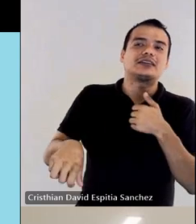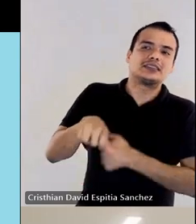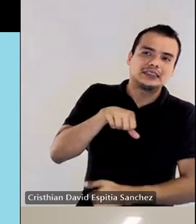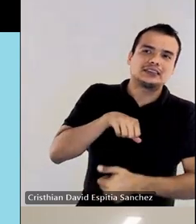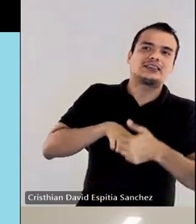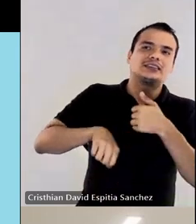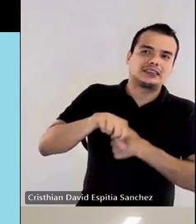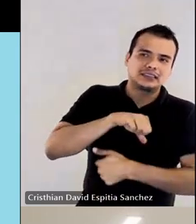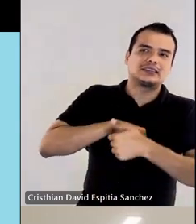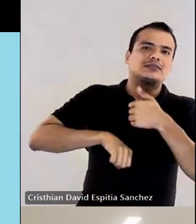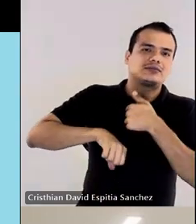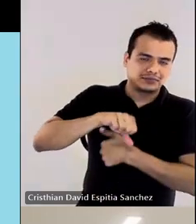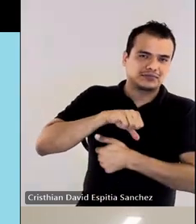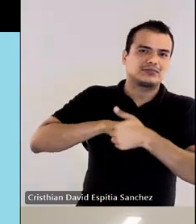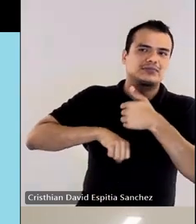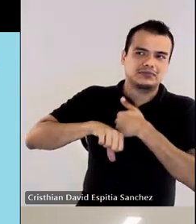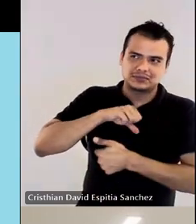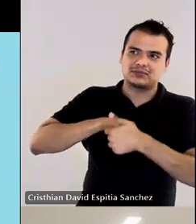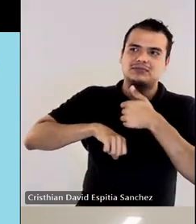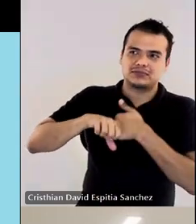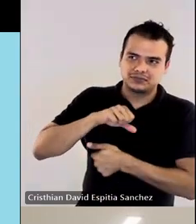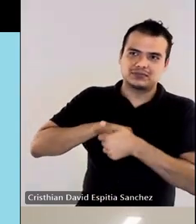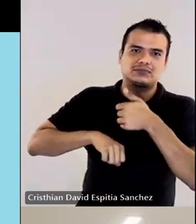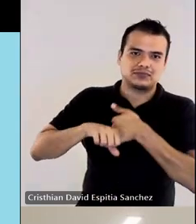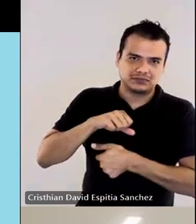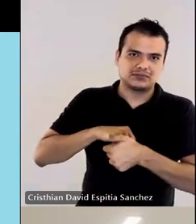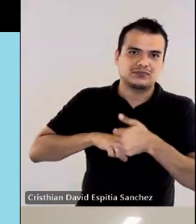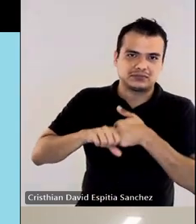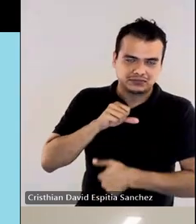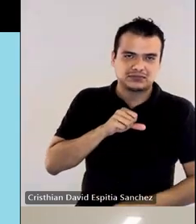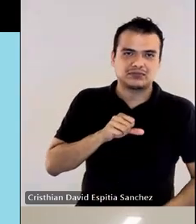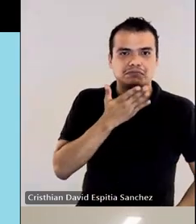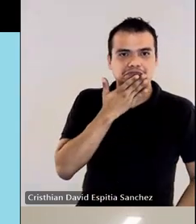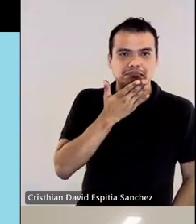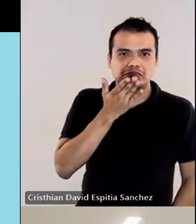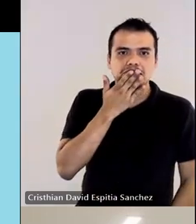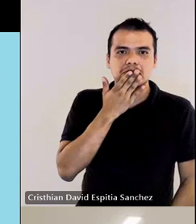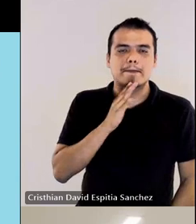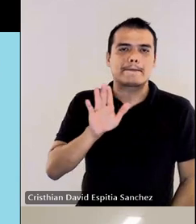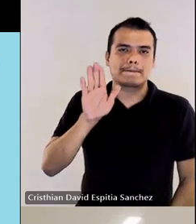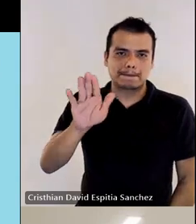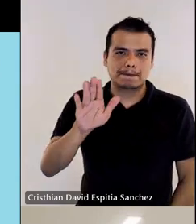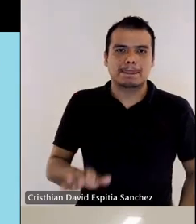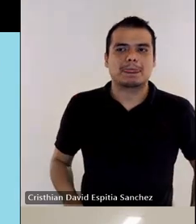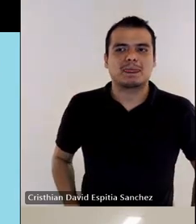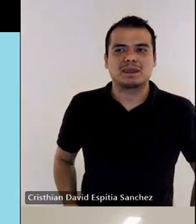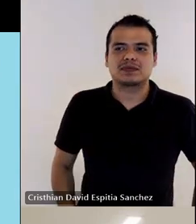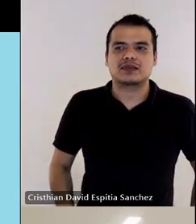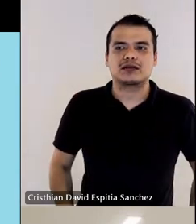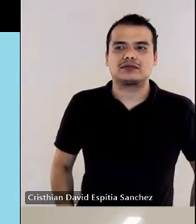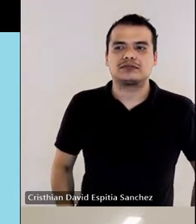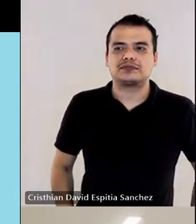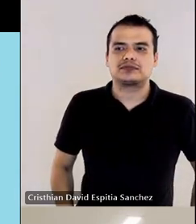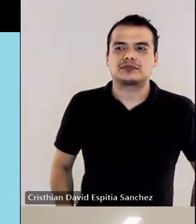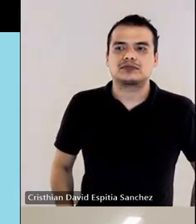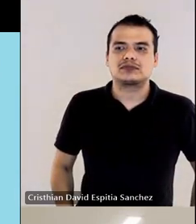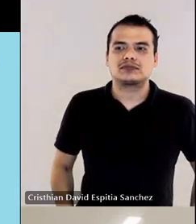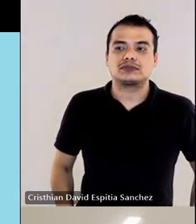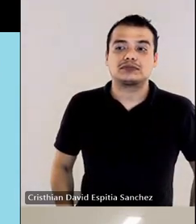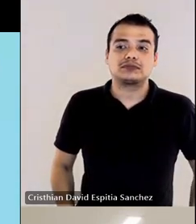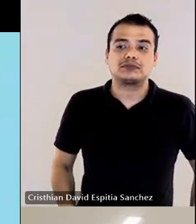la compresión, la cual debe ser más o menos 5 centímetros, 5 a 6 centímetros de profundidad. Si llega otra